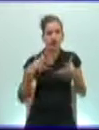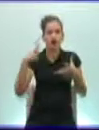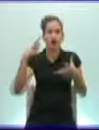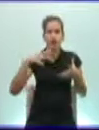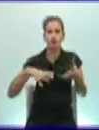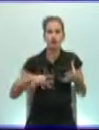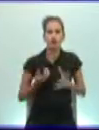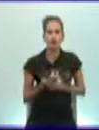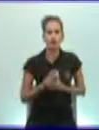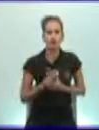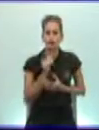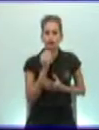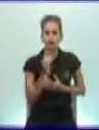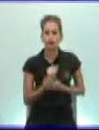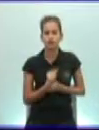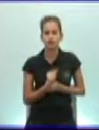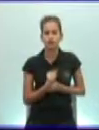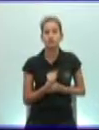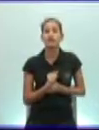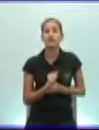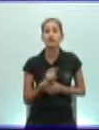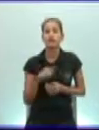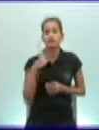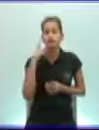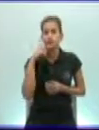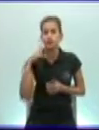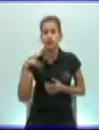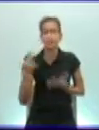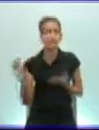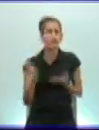el encuentro en su libro de educación cívica.